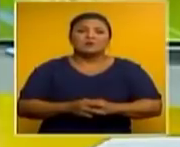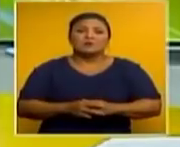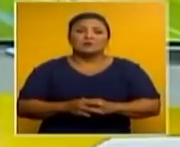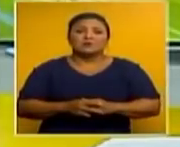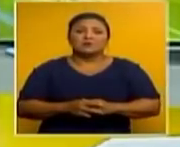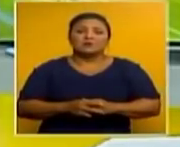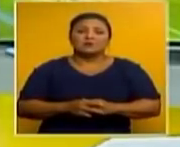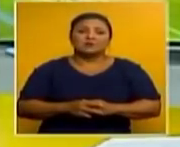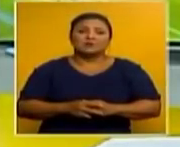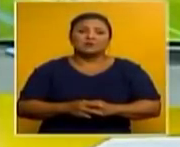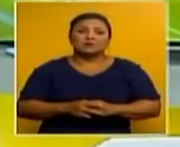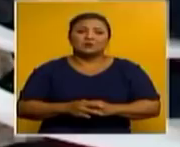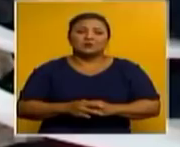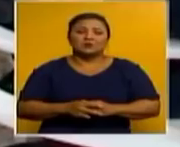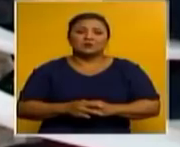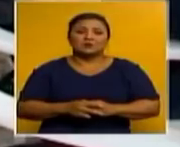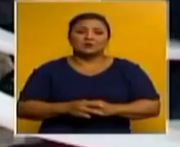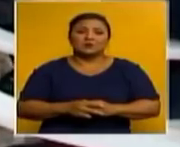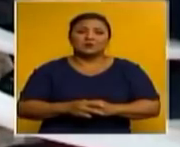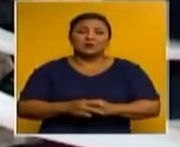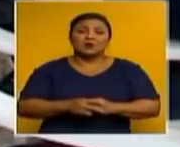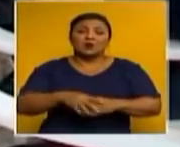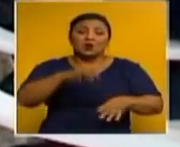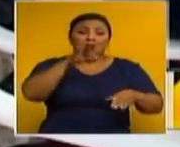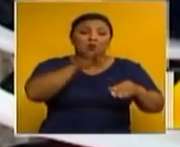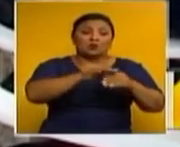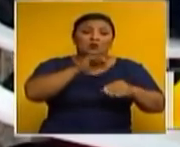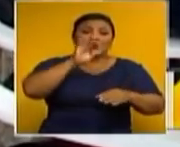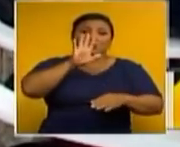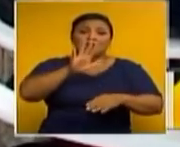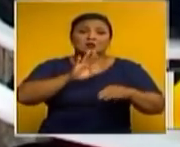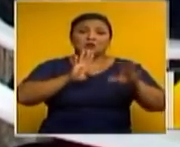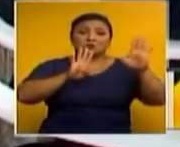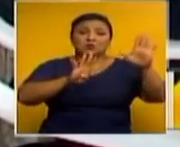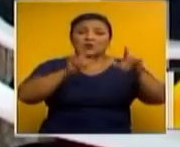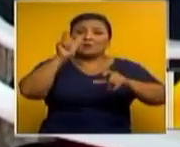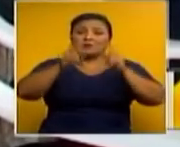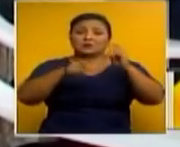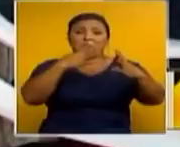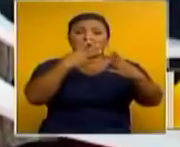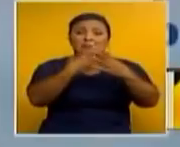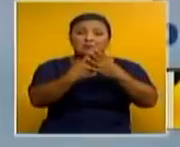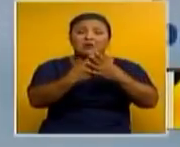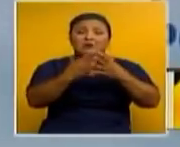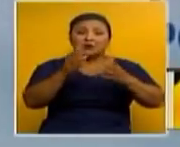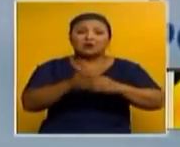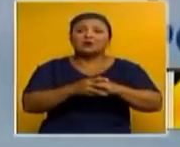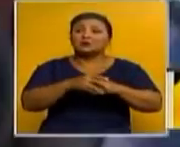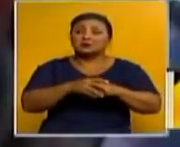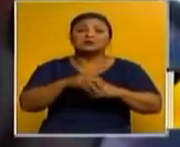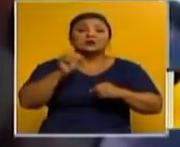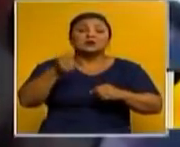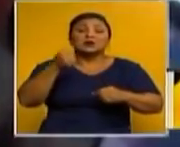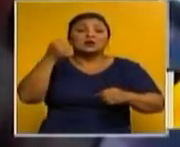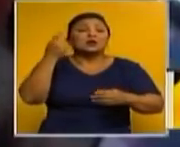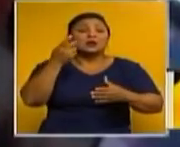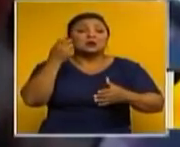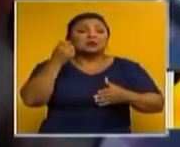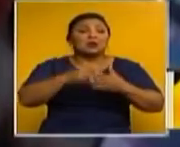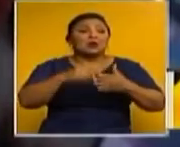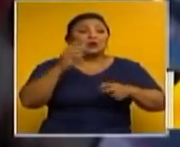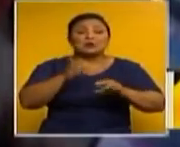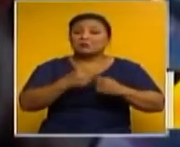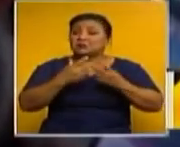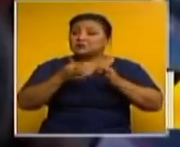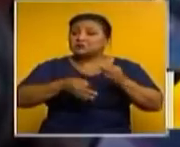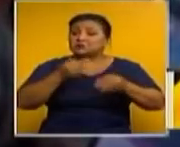Are Morales. Con el voto de 59 personas privadas de la libertad y sin sentencia condenatoria, se